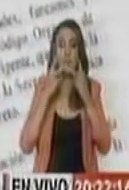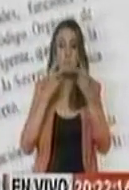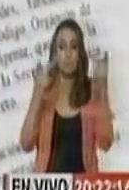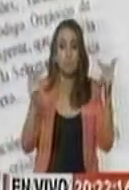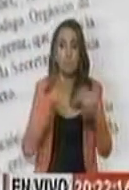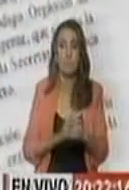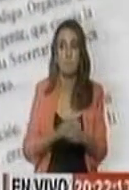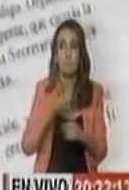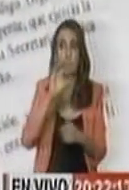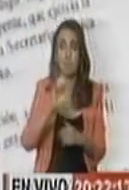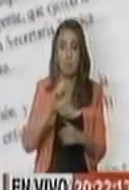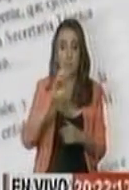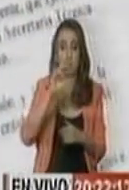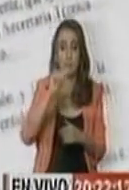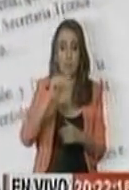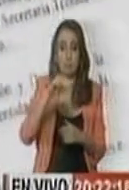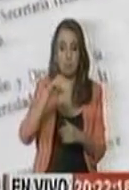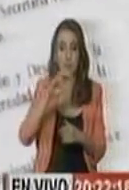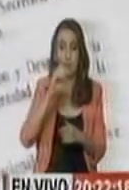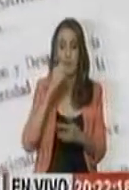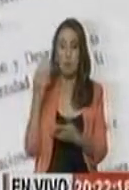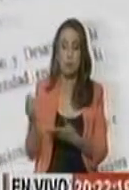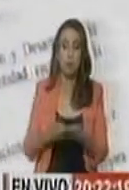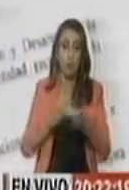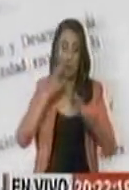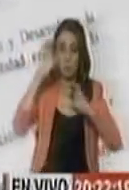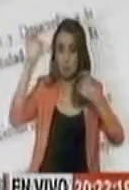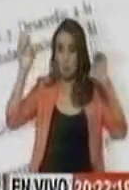EMCO, la planificación estratégica de